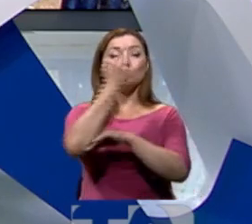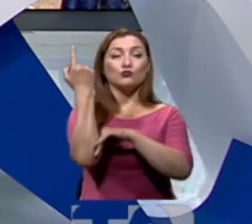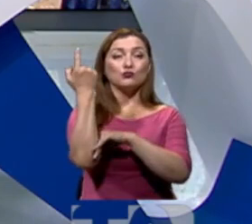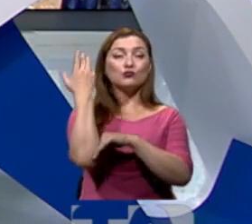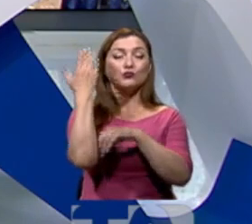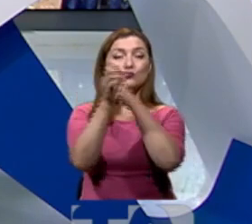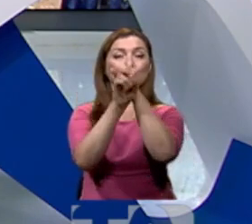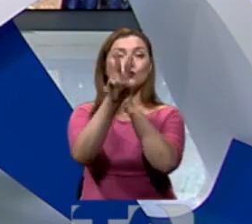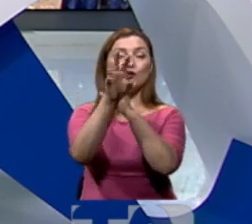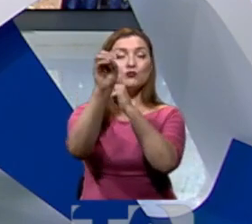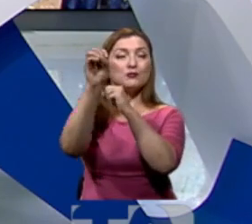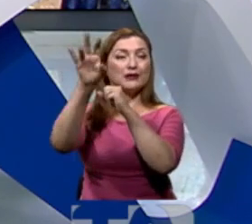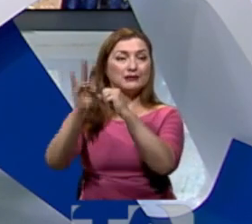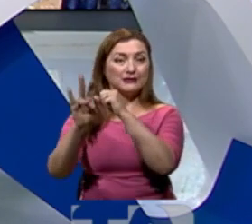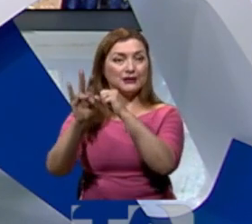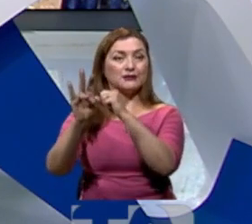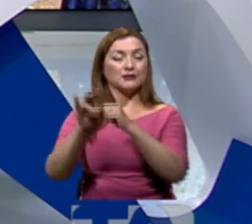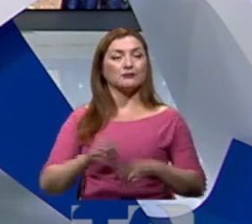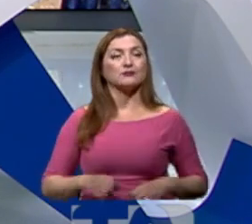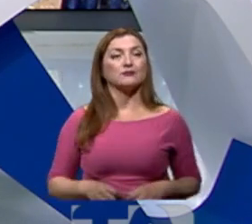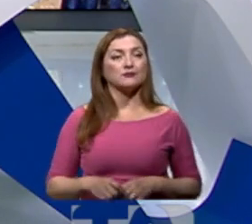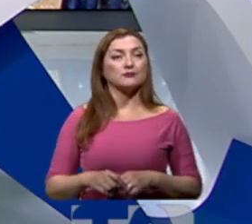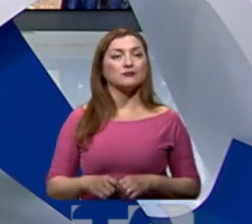en 2007, ni saben. Ni nacía yo.